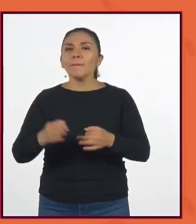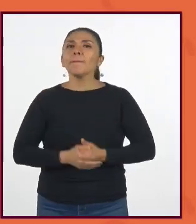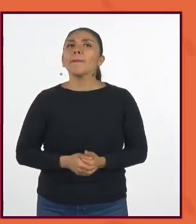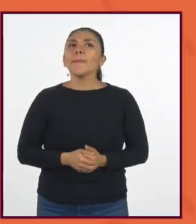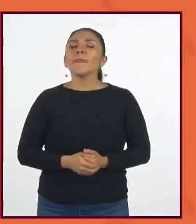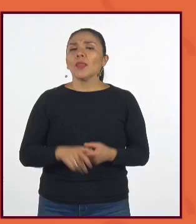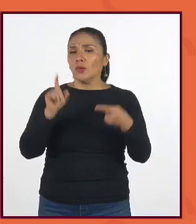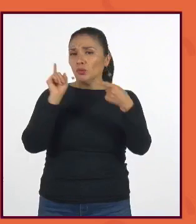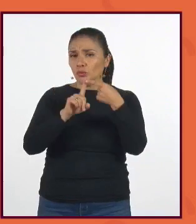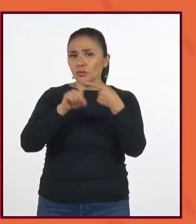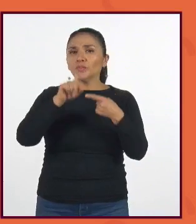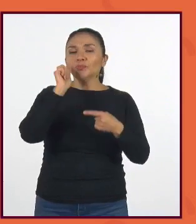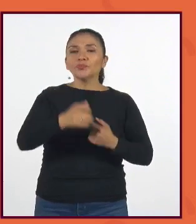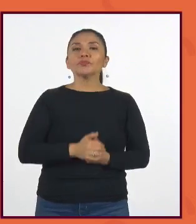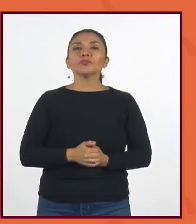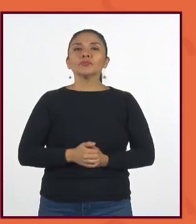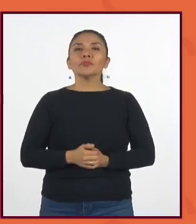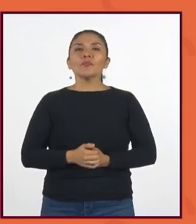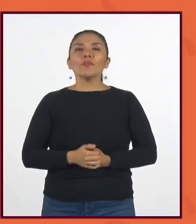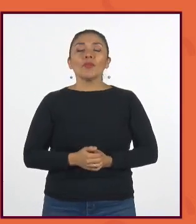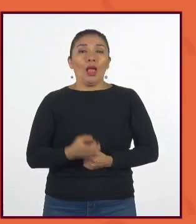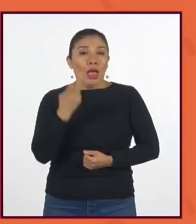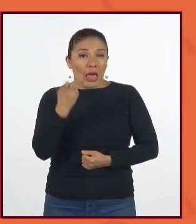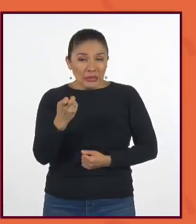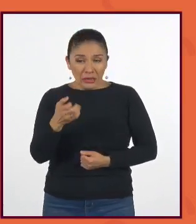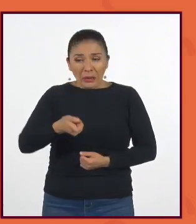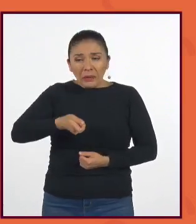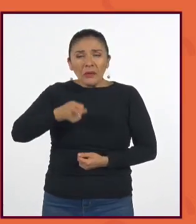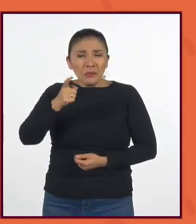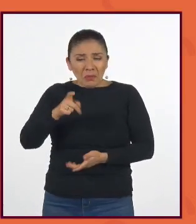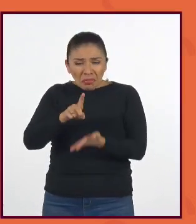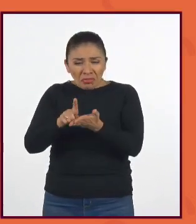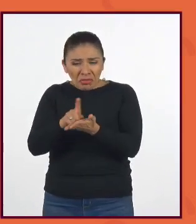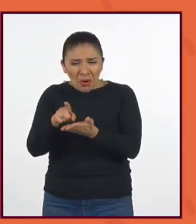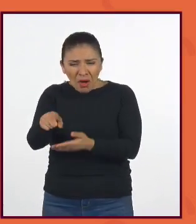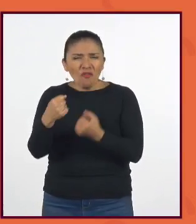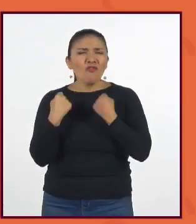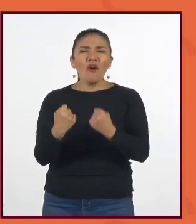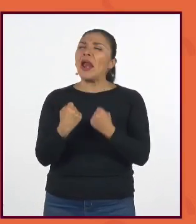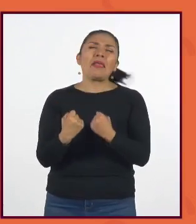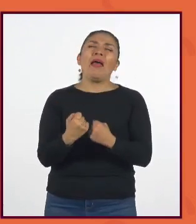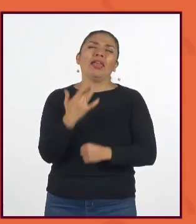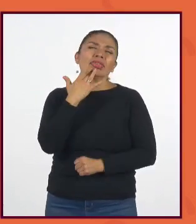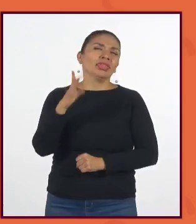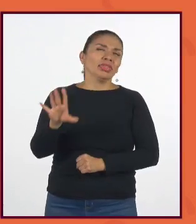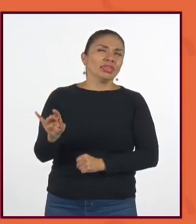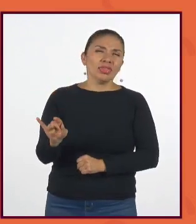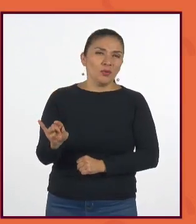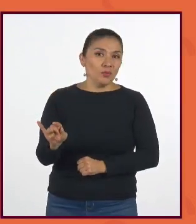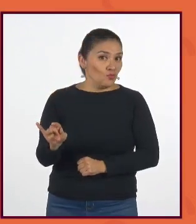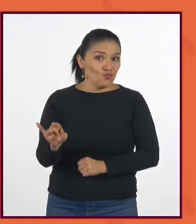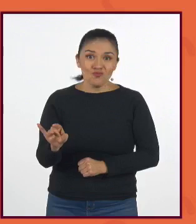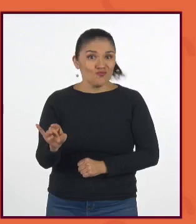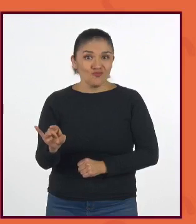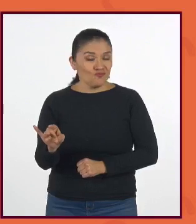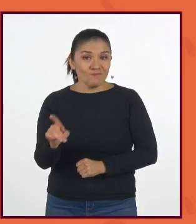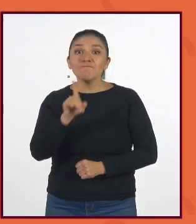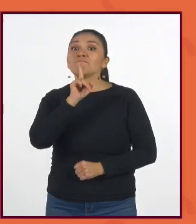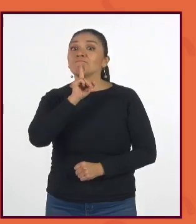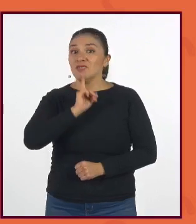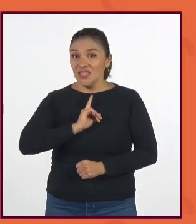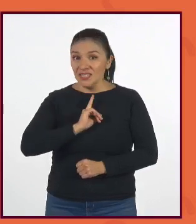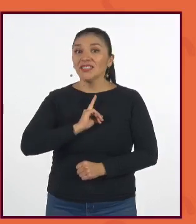de los mitos es que no es tan potente como se dice. O sea, ¿cómo puede ser tan potente? Dicen. Y no, falso.